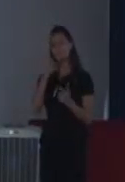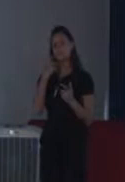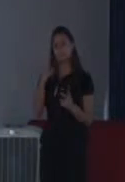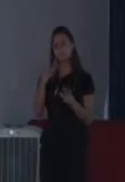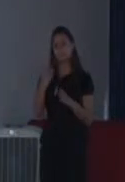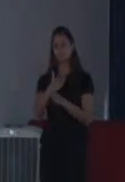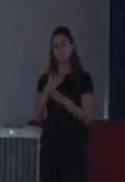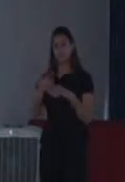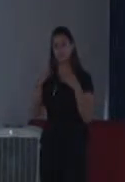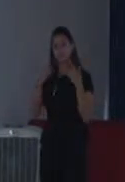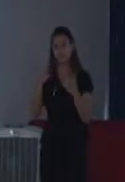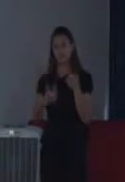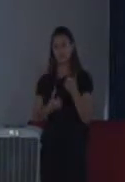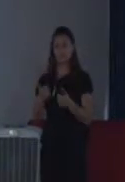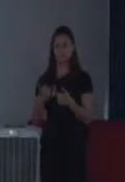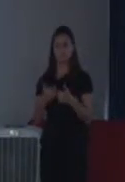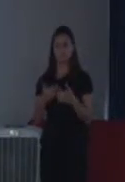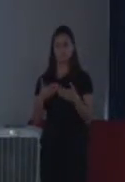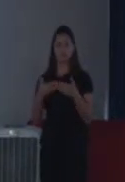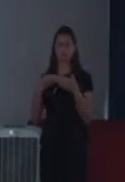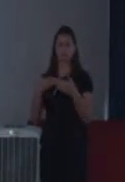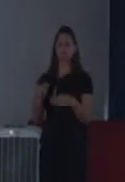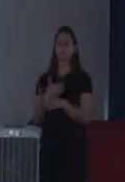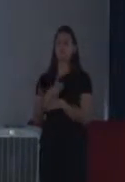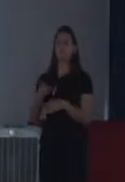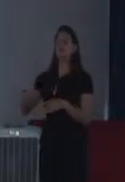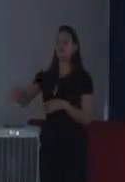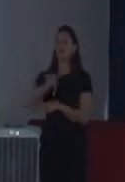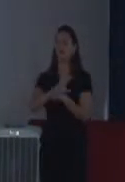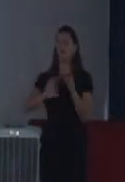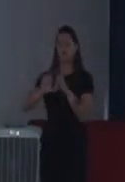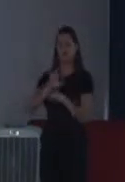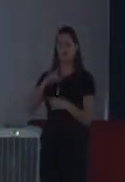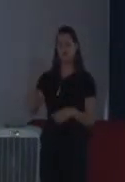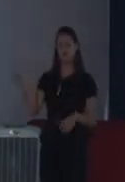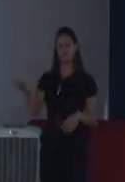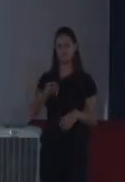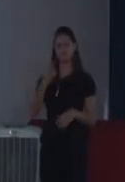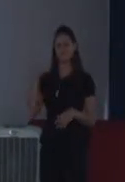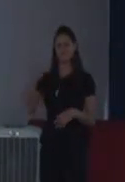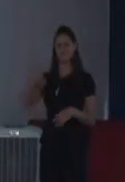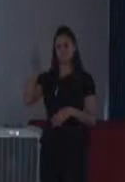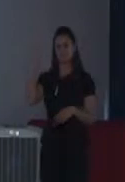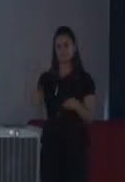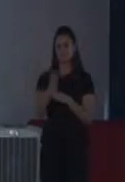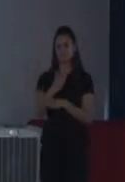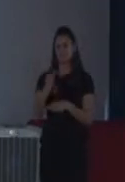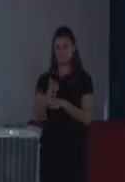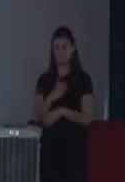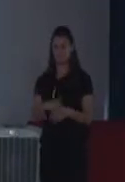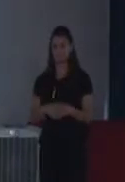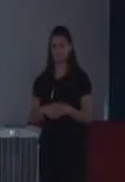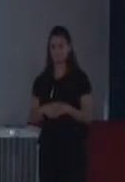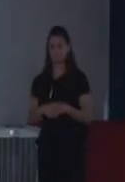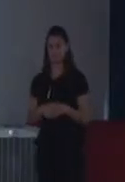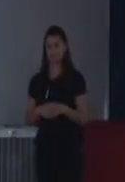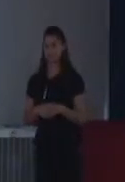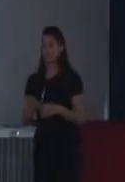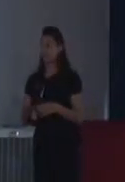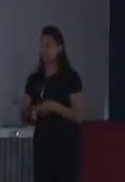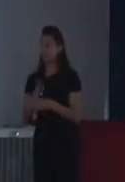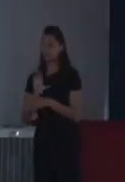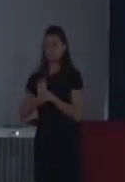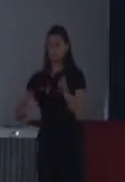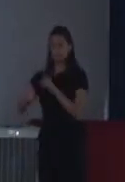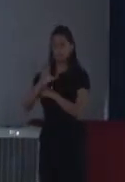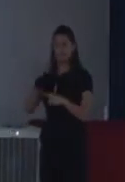tenemos más fuerte es esa barrera cultural, ¿sí? O sea, es una barrera cultural que, digamos, está